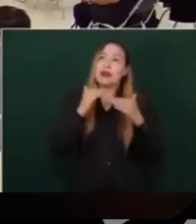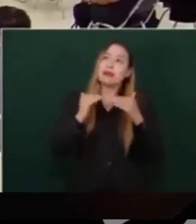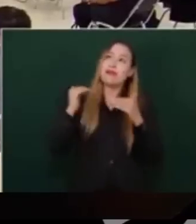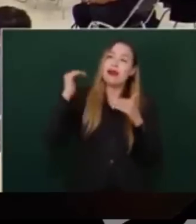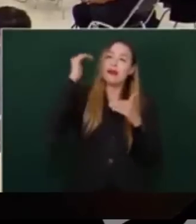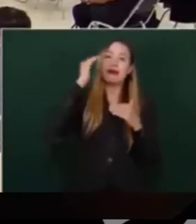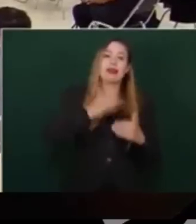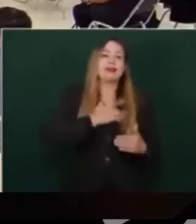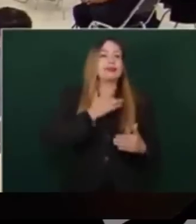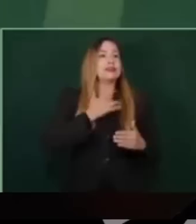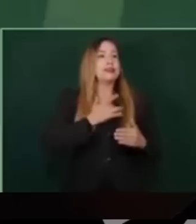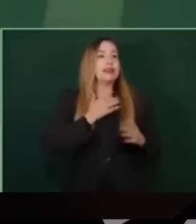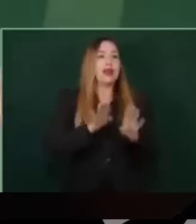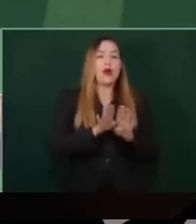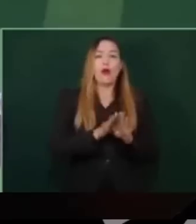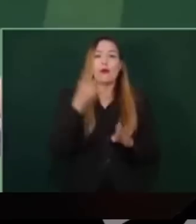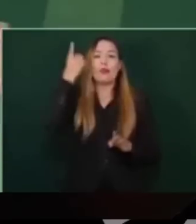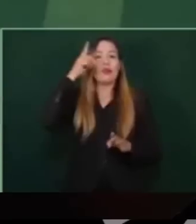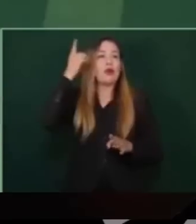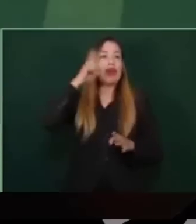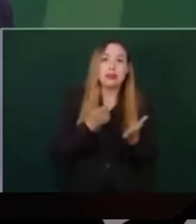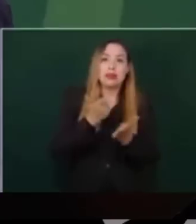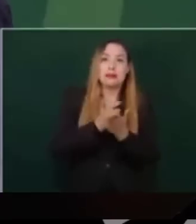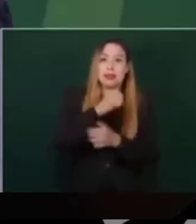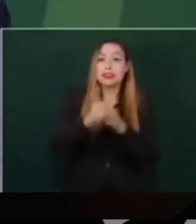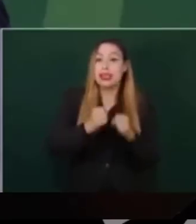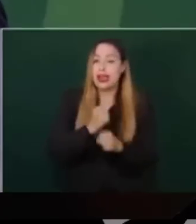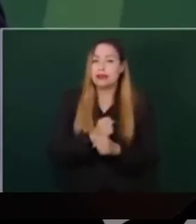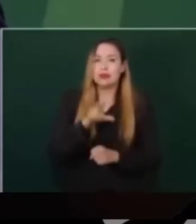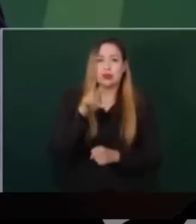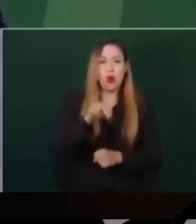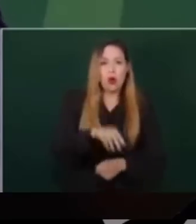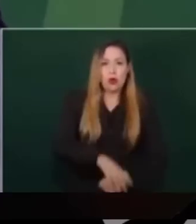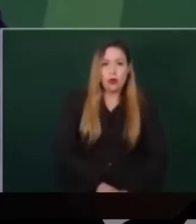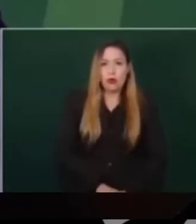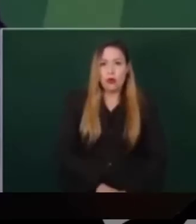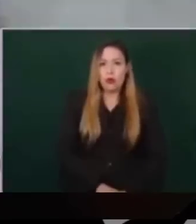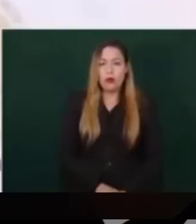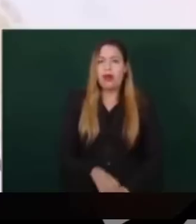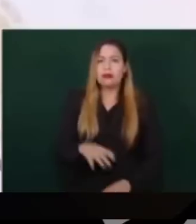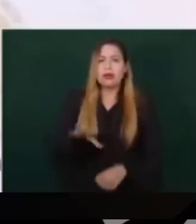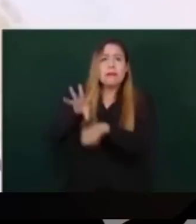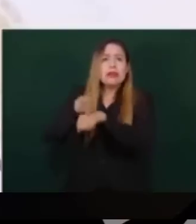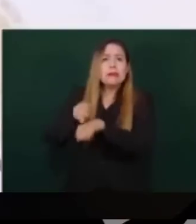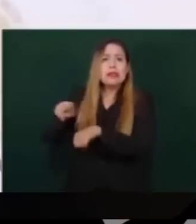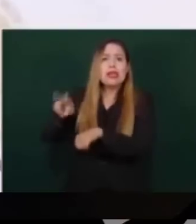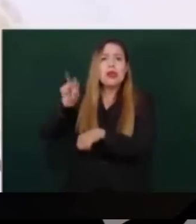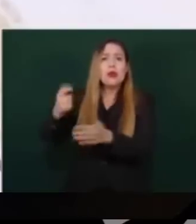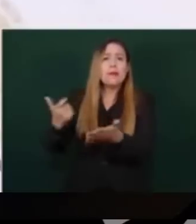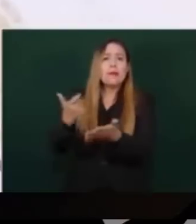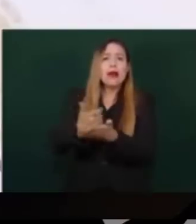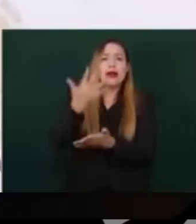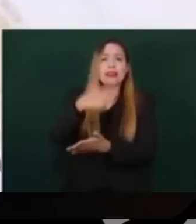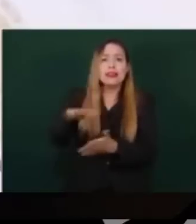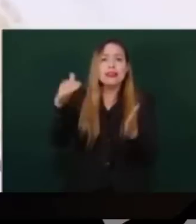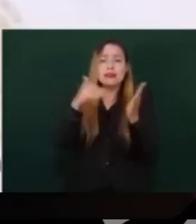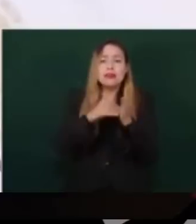México, no pagaban impuestos, les condonaban 10 mil millones de pesos al año.